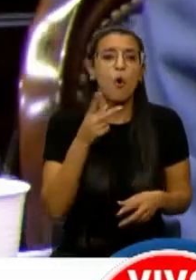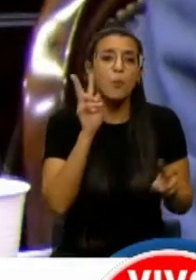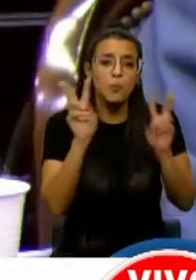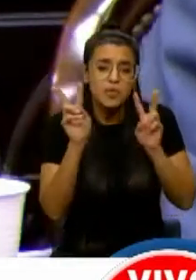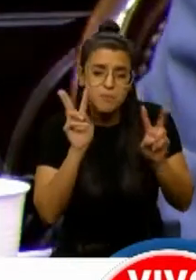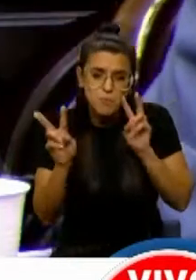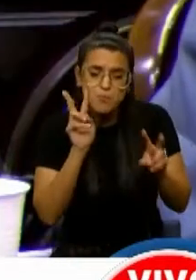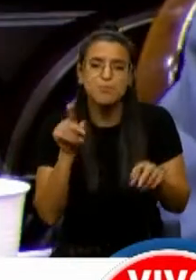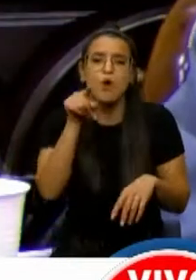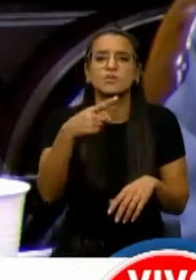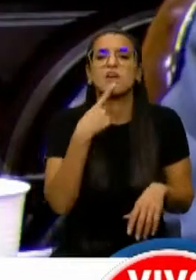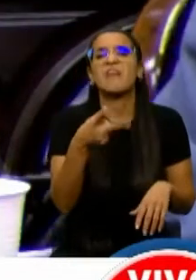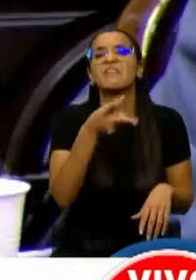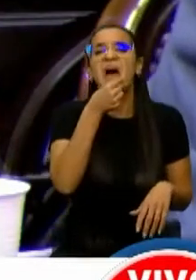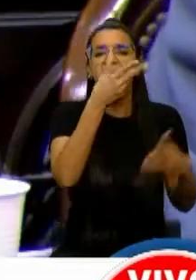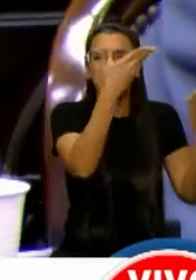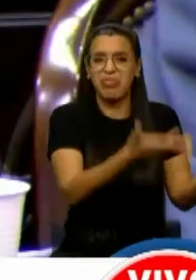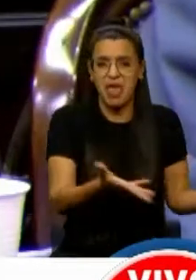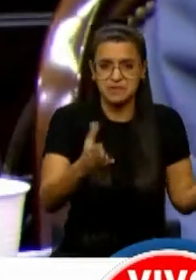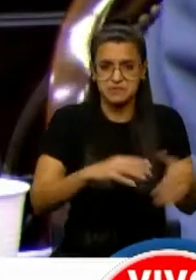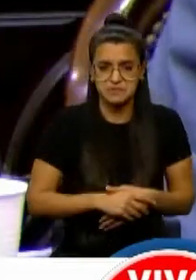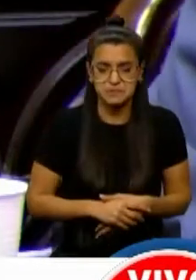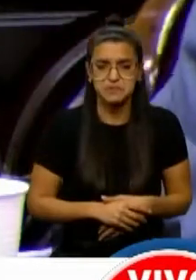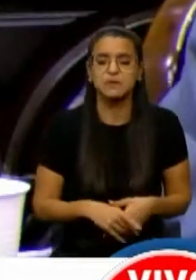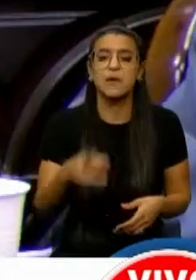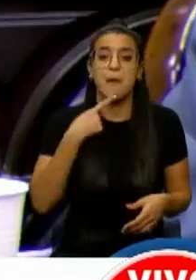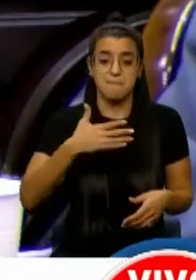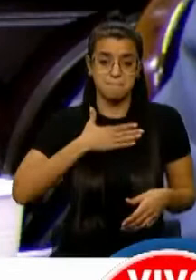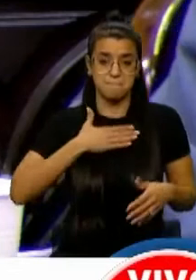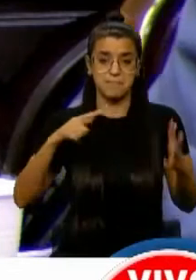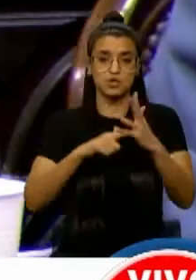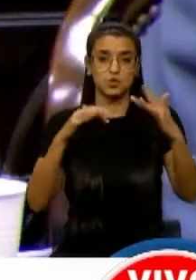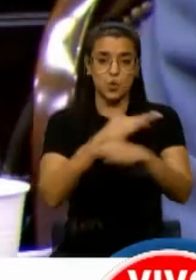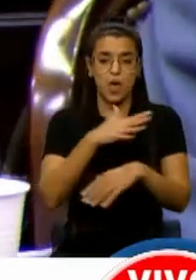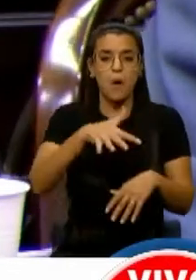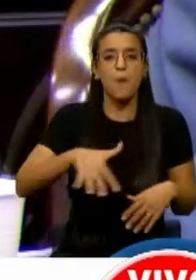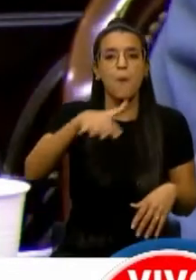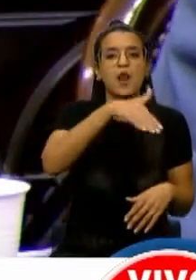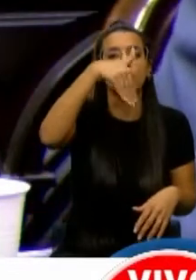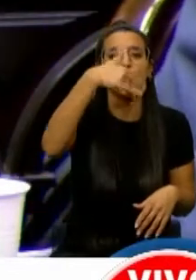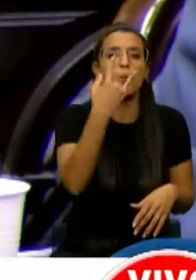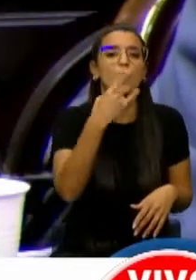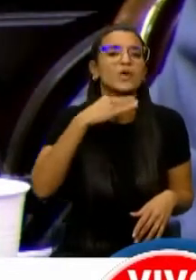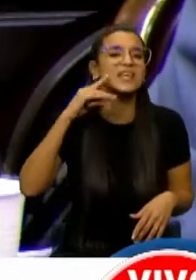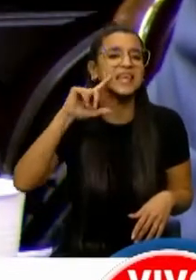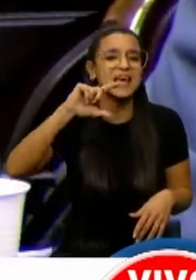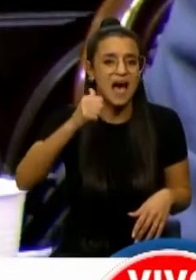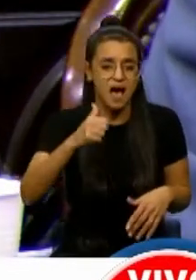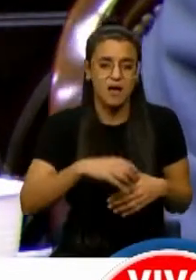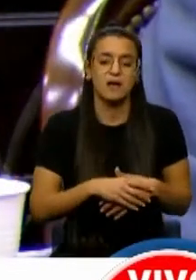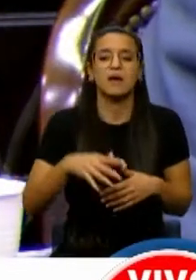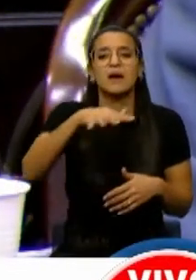vimos a esas nadies en mi ciudad, en el barrio Mujica, en